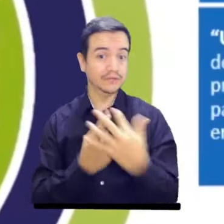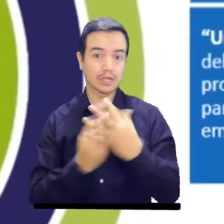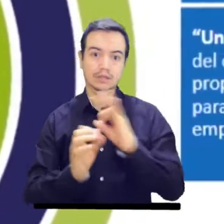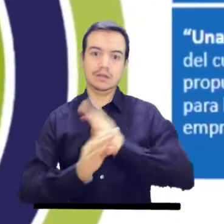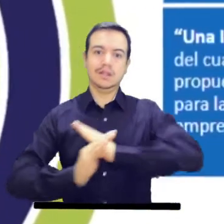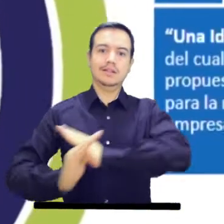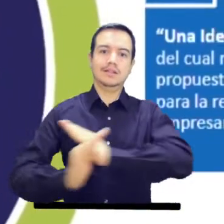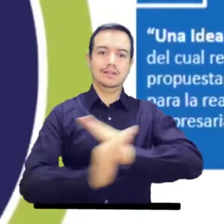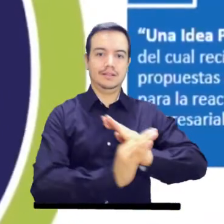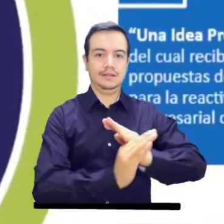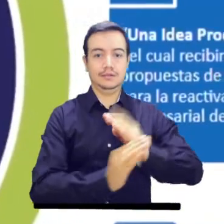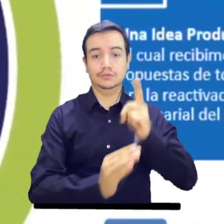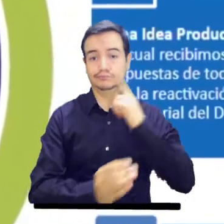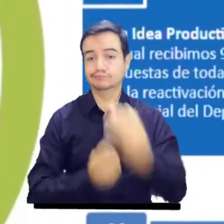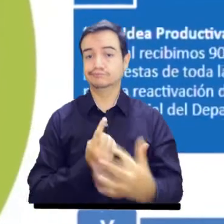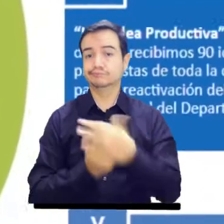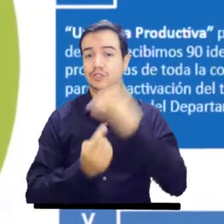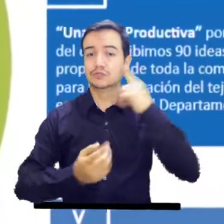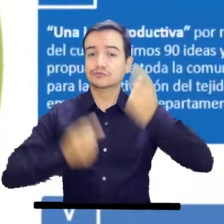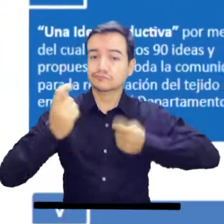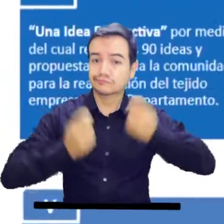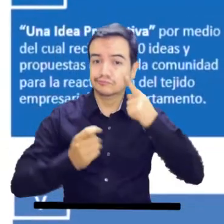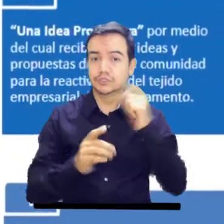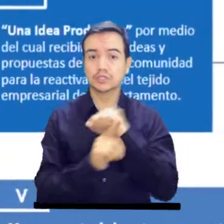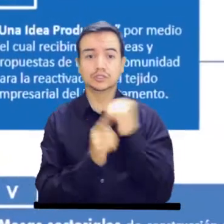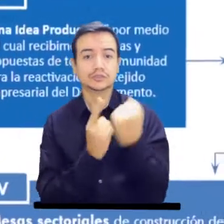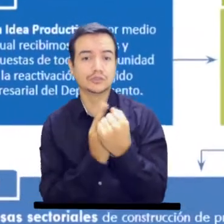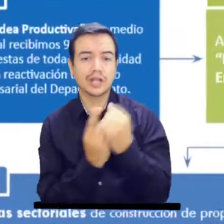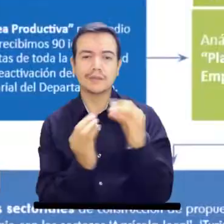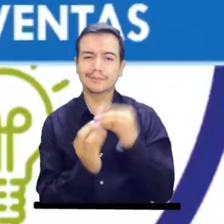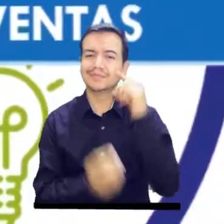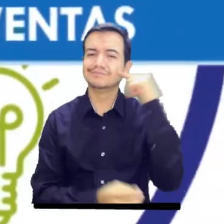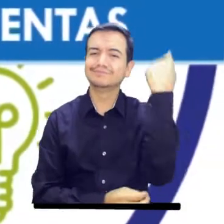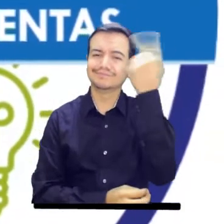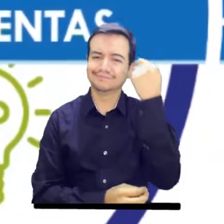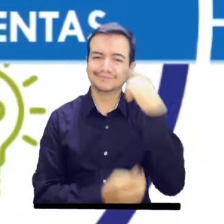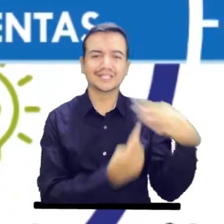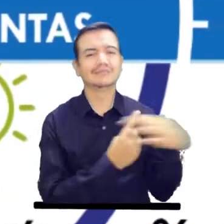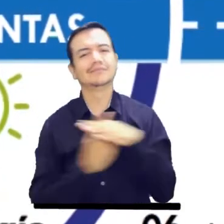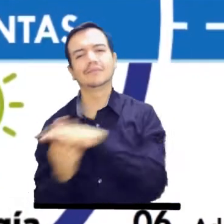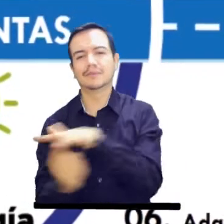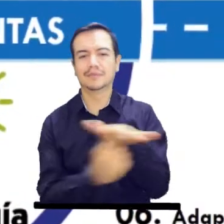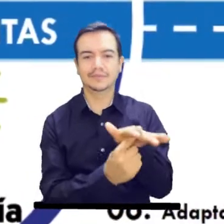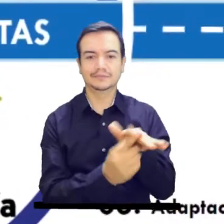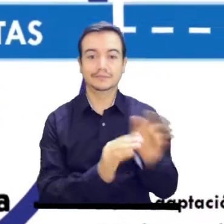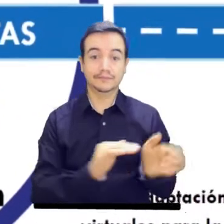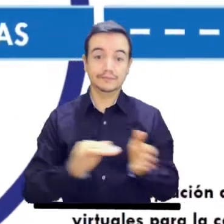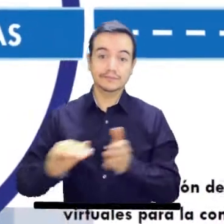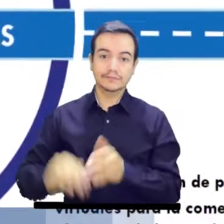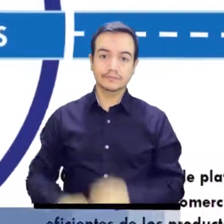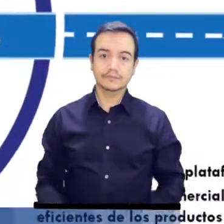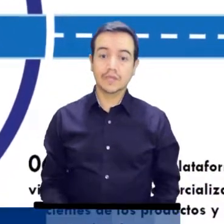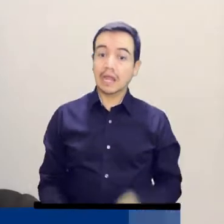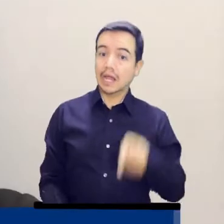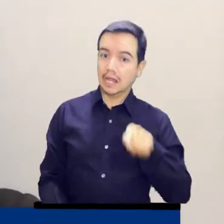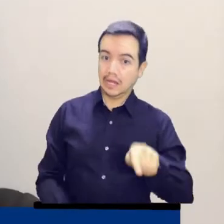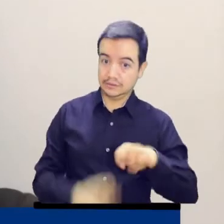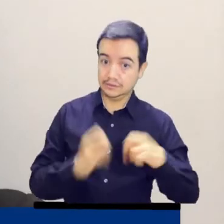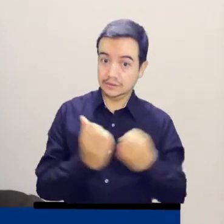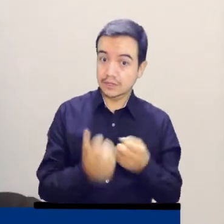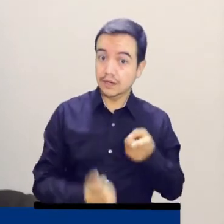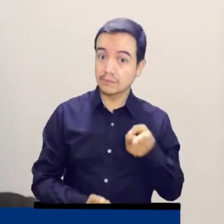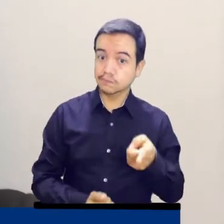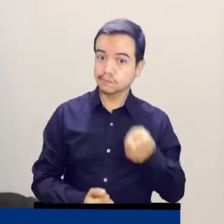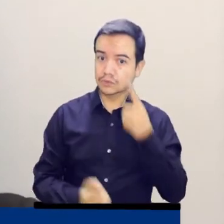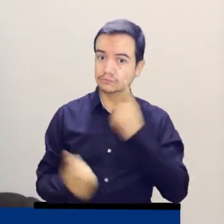virus que tanto nos ha afectado tanto económica social y a nivel general a nuestras comunidades en el ejercicio se pudo evidenciar